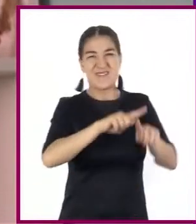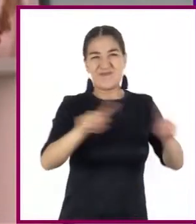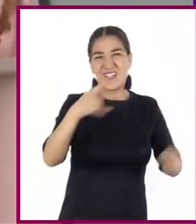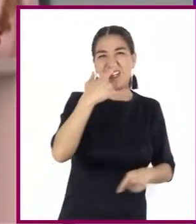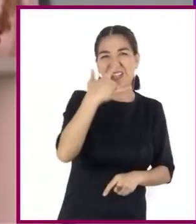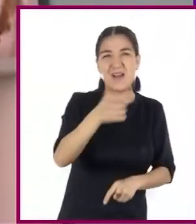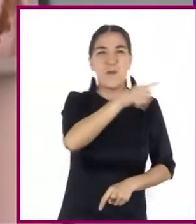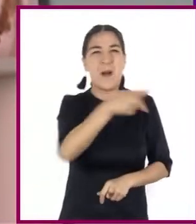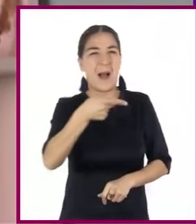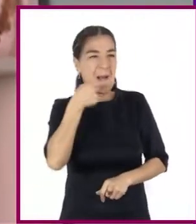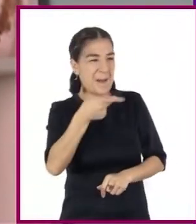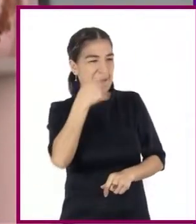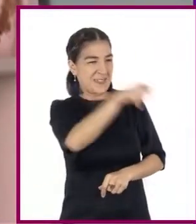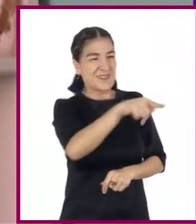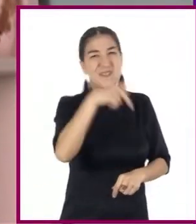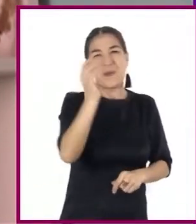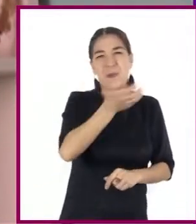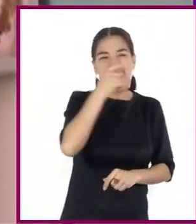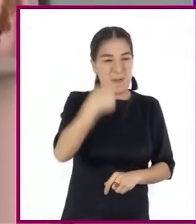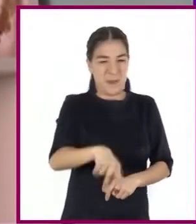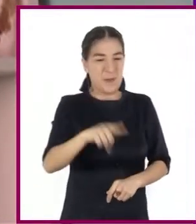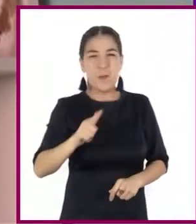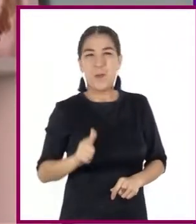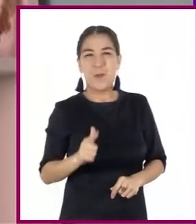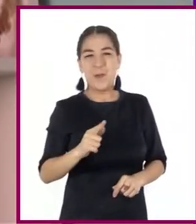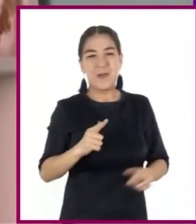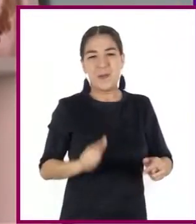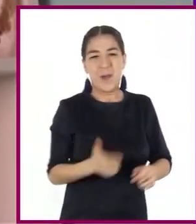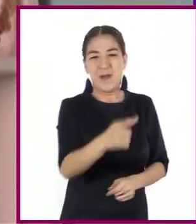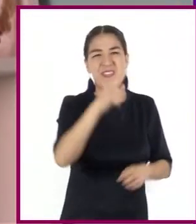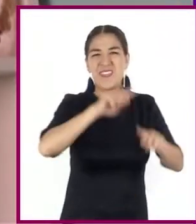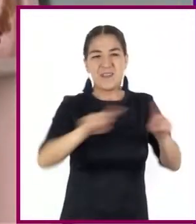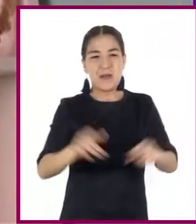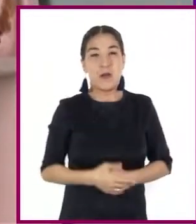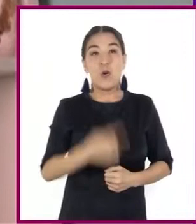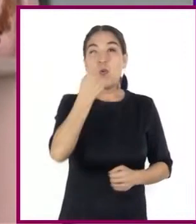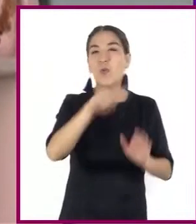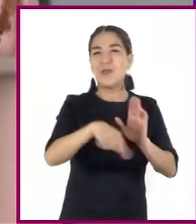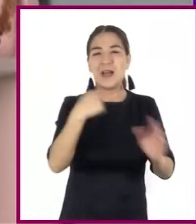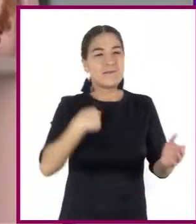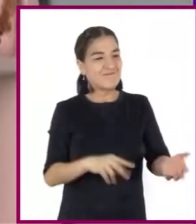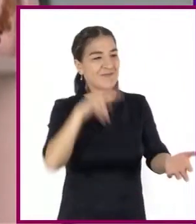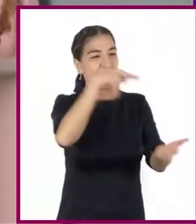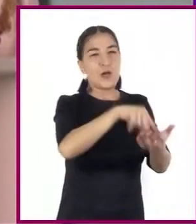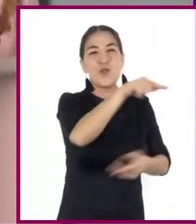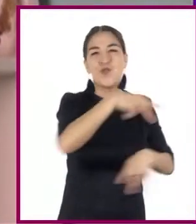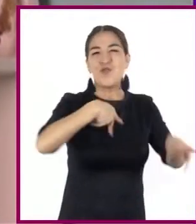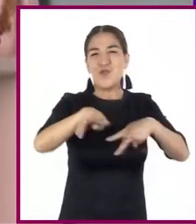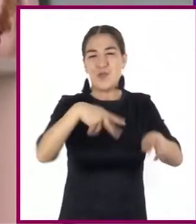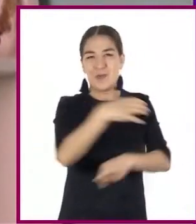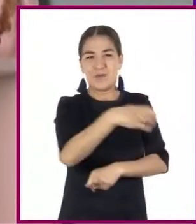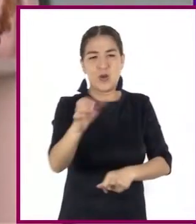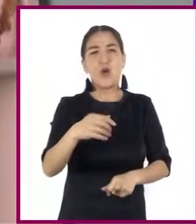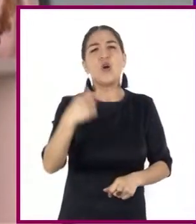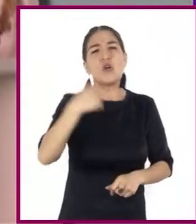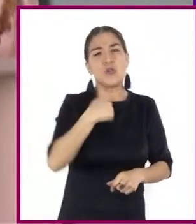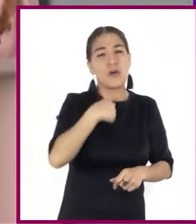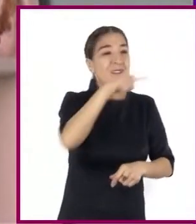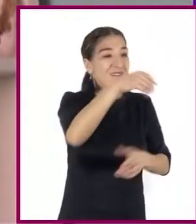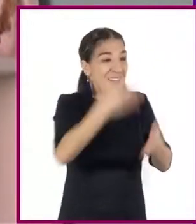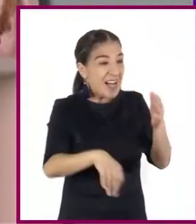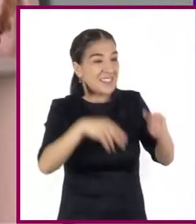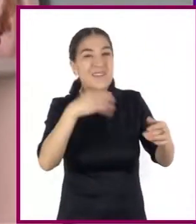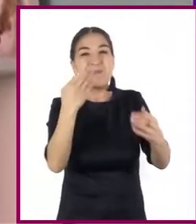generó confusiones en mi identidad. Al paso de un mes, un día, estando en la cancha de fútbol, les hacía falta un integrante y yo les dije que sí podría